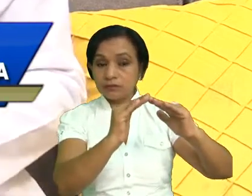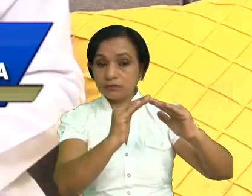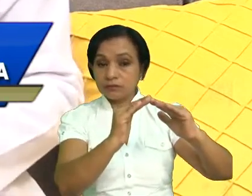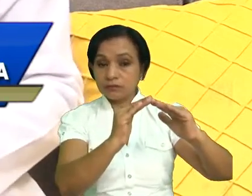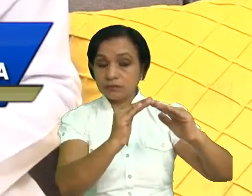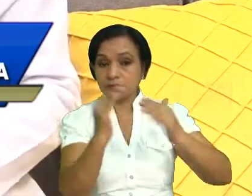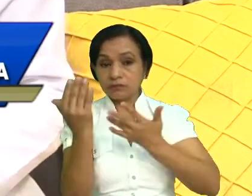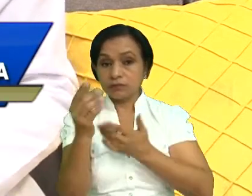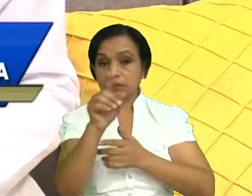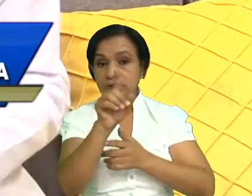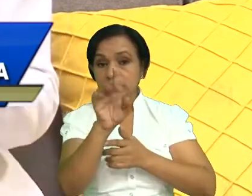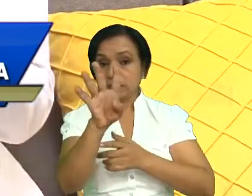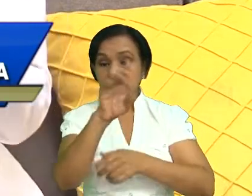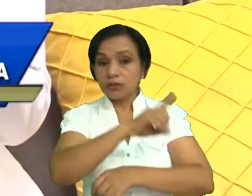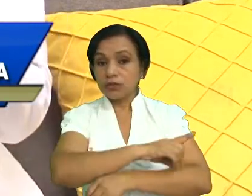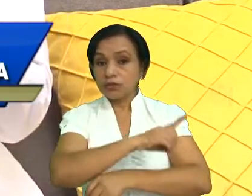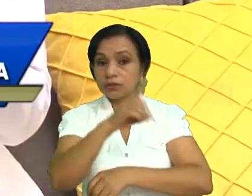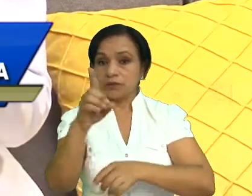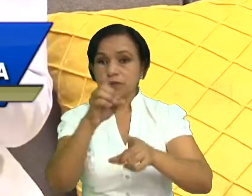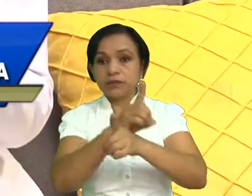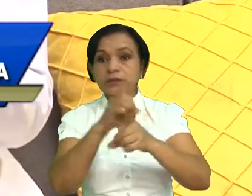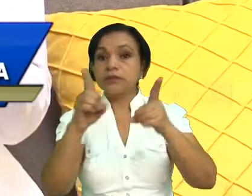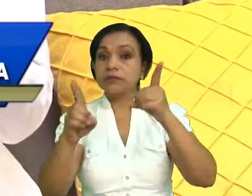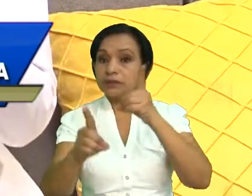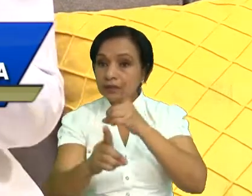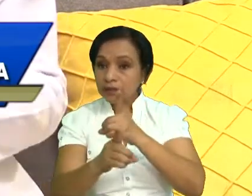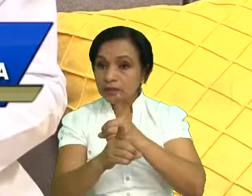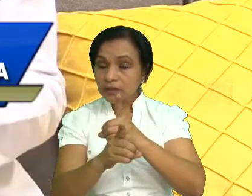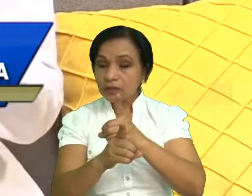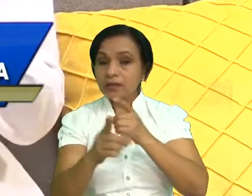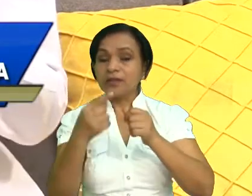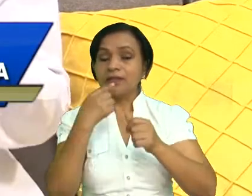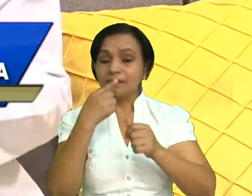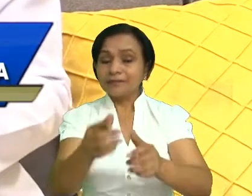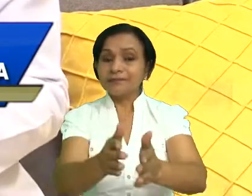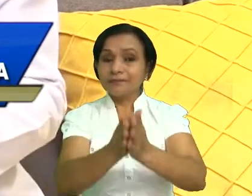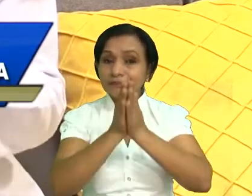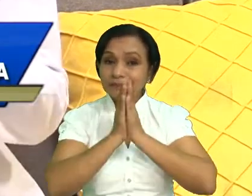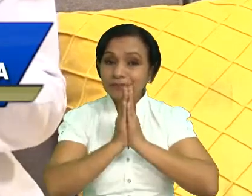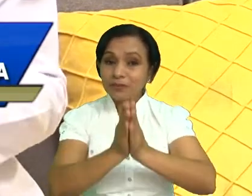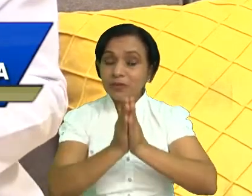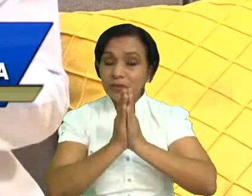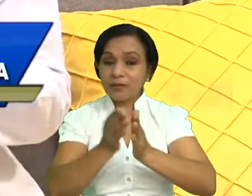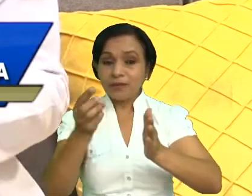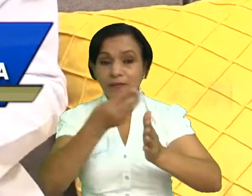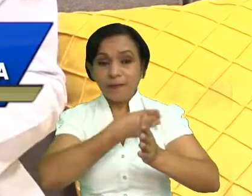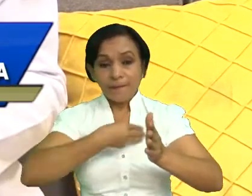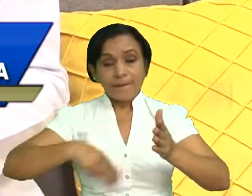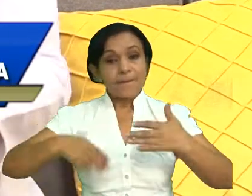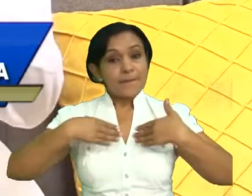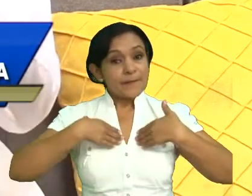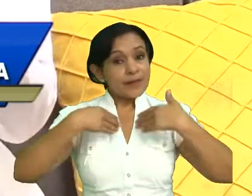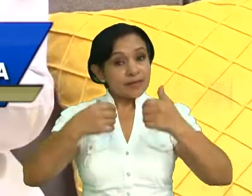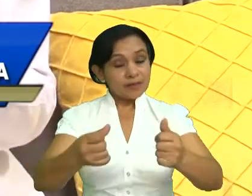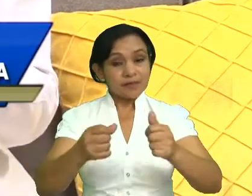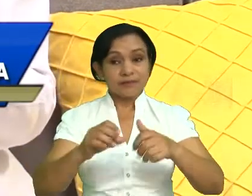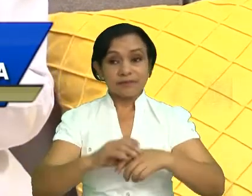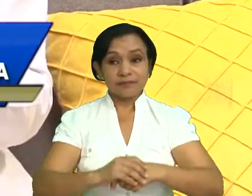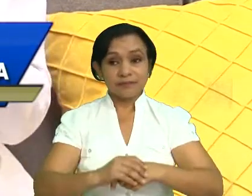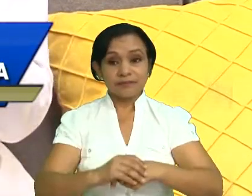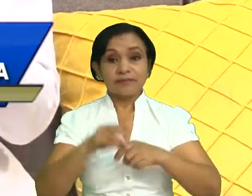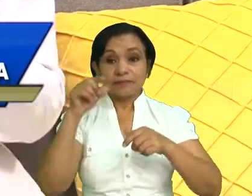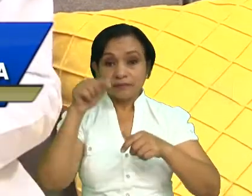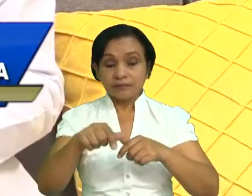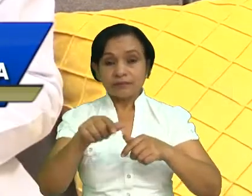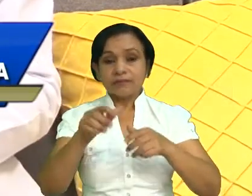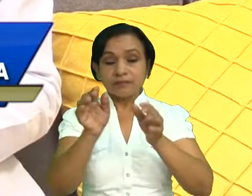aislamiento durante 14 días, debe de cumplirse las recomendaciones que se digan del Ministerio de Salud, porque esta va a ser